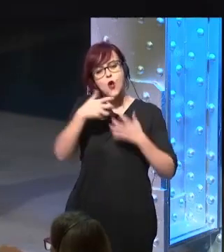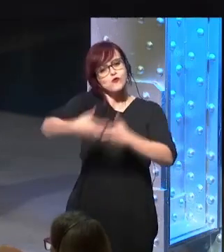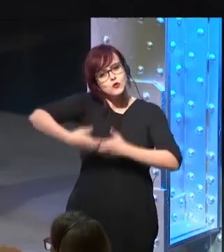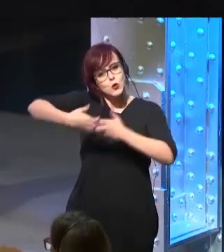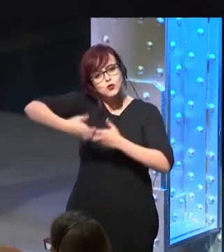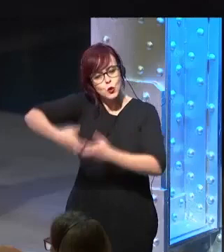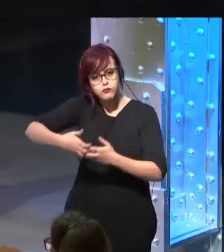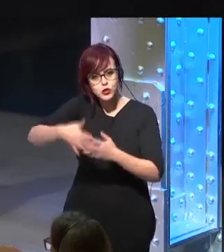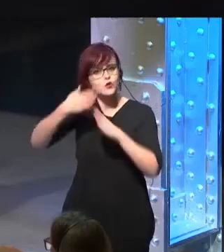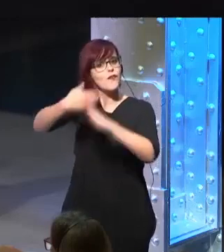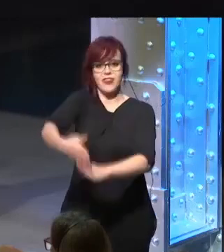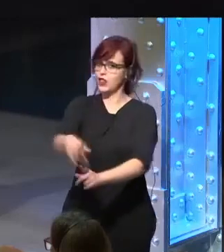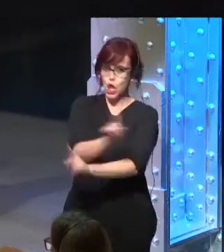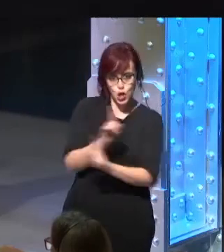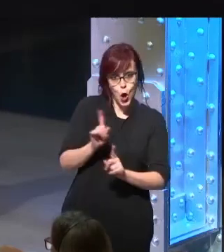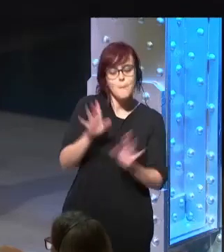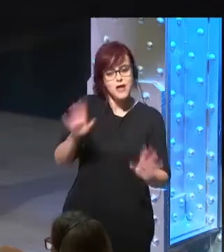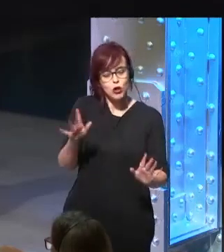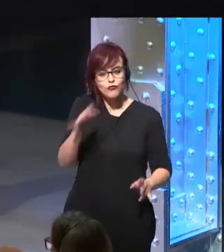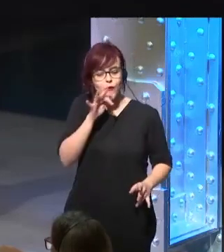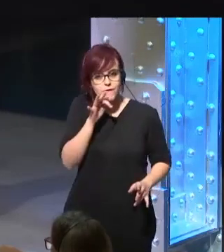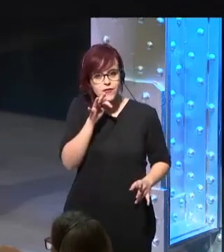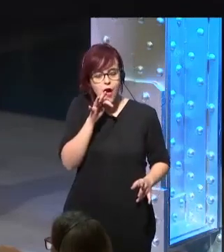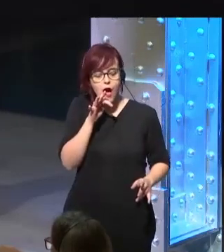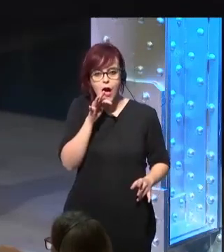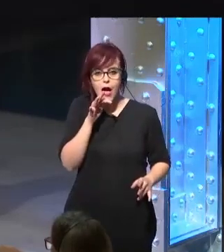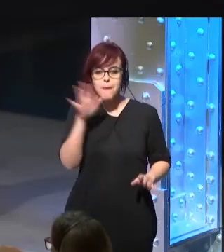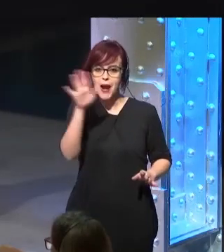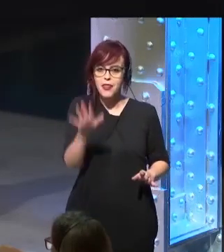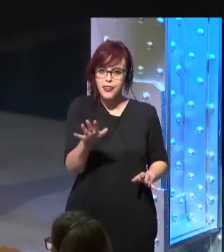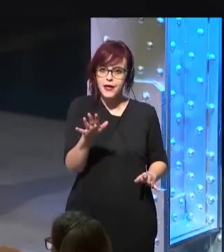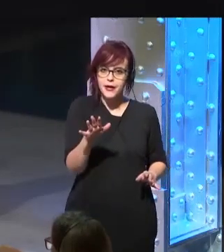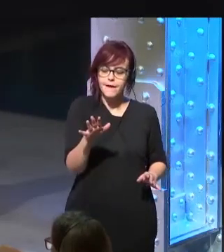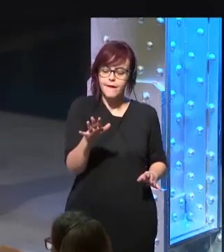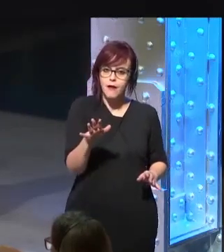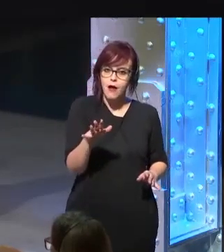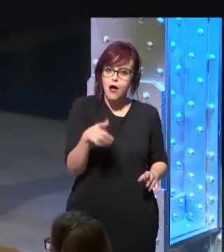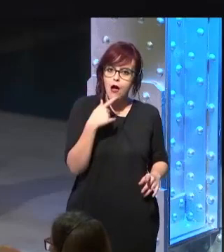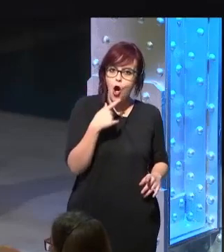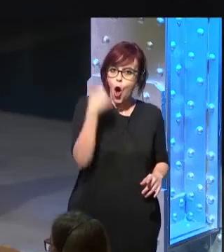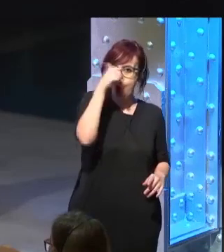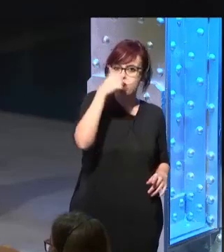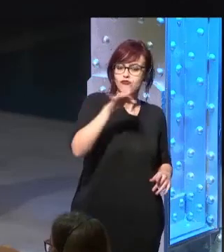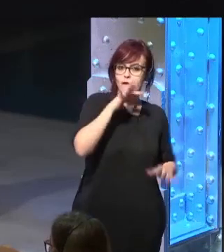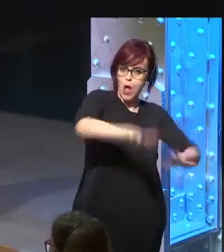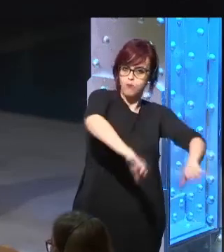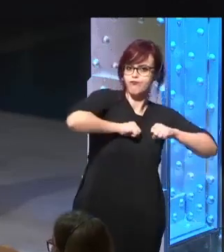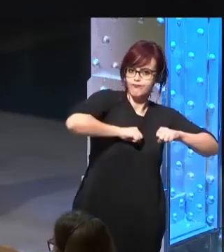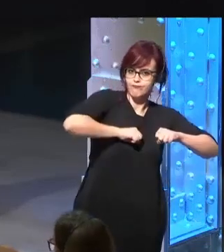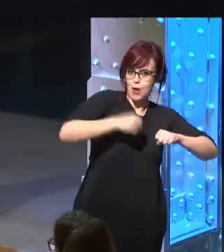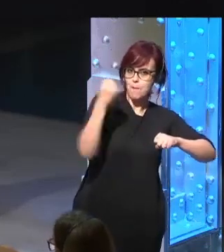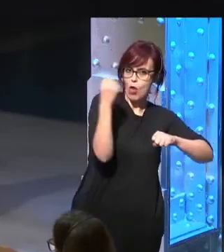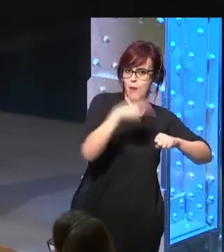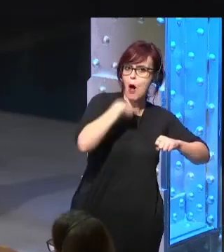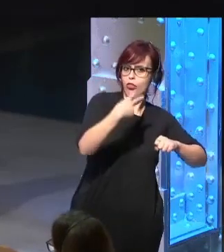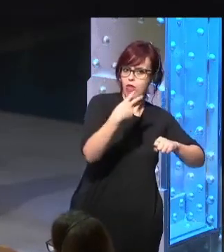realmente a mí es chocante que siga en poder del hombre la palabra, pero yo sí he visto que a lo largo de mi vida